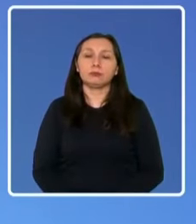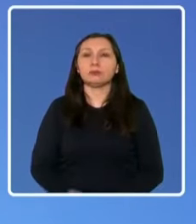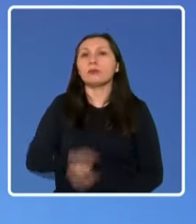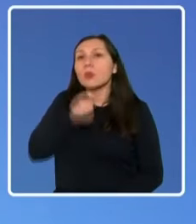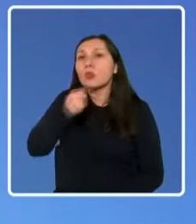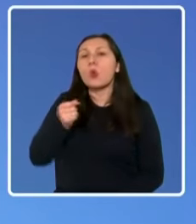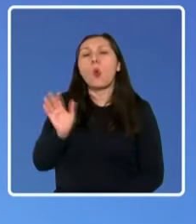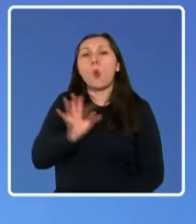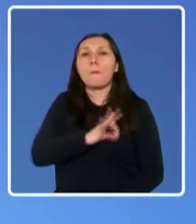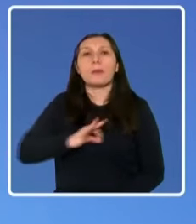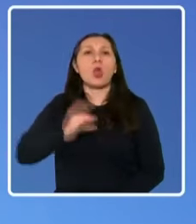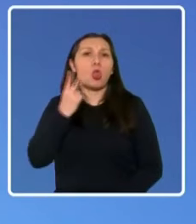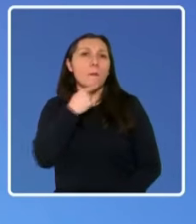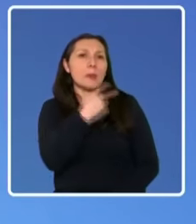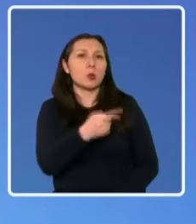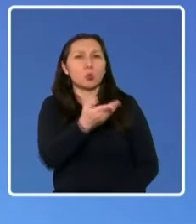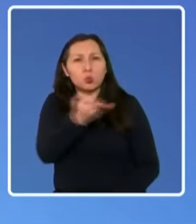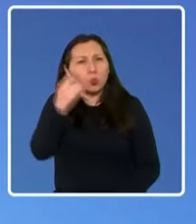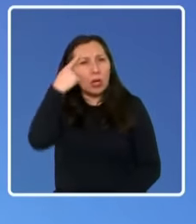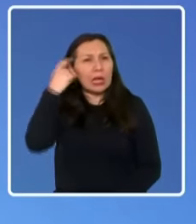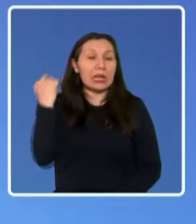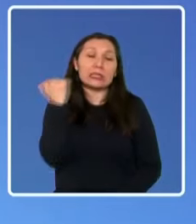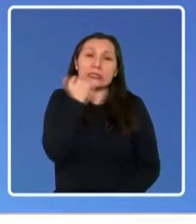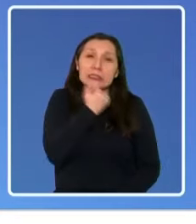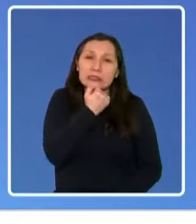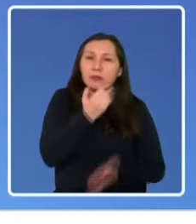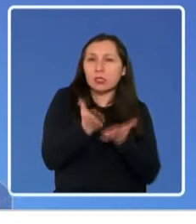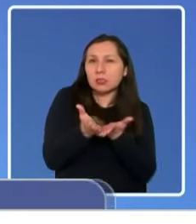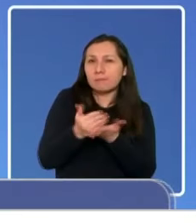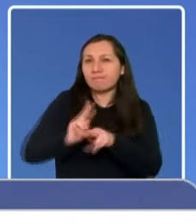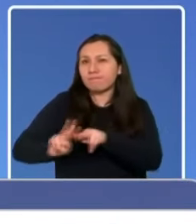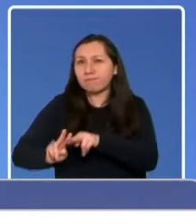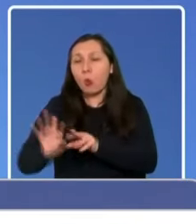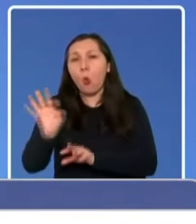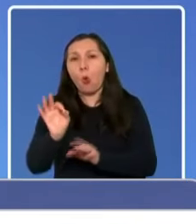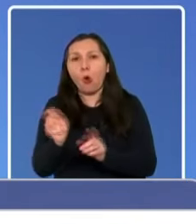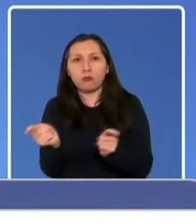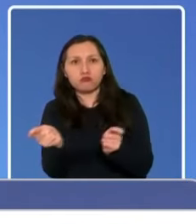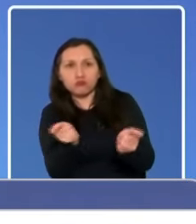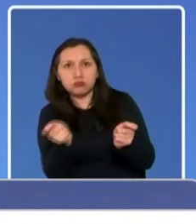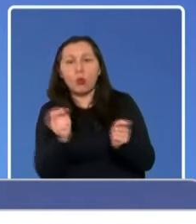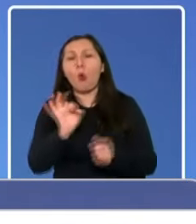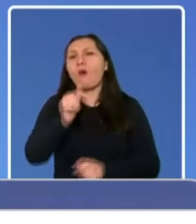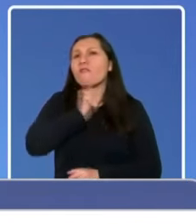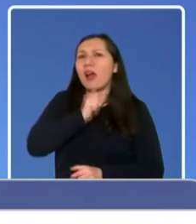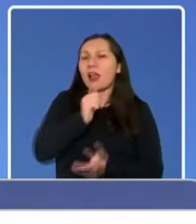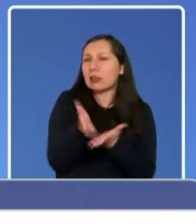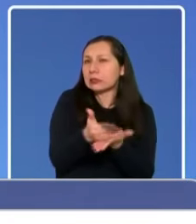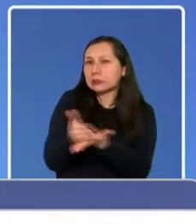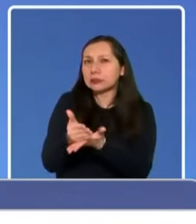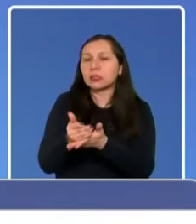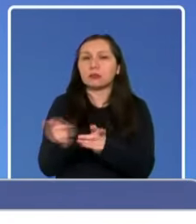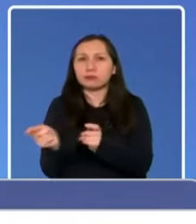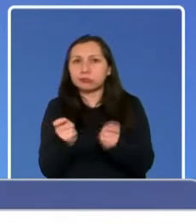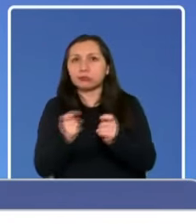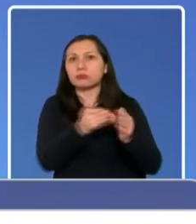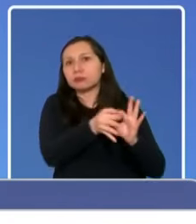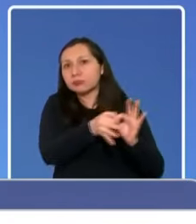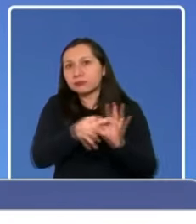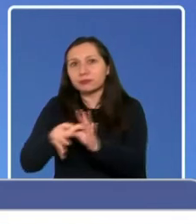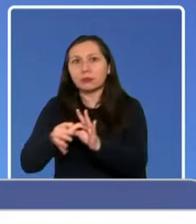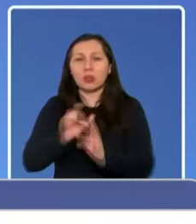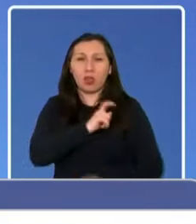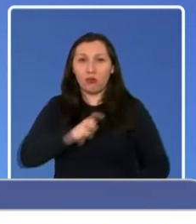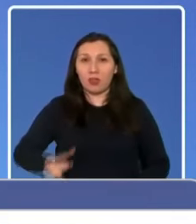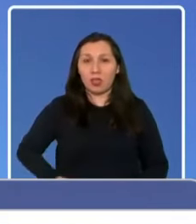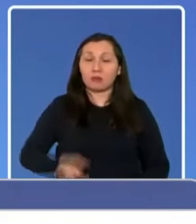Hola, ministra. Dos preguntas. ¿Cree que ha habido errores de estrategia o de manejo, o ha faltado estrategia quizás en el manejo de este caso por parte